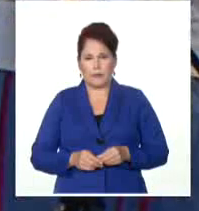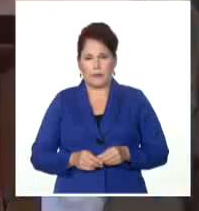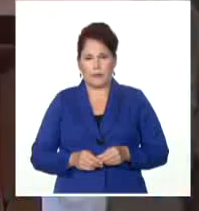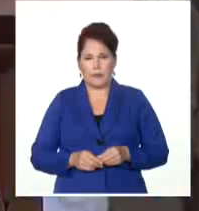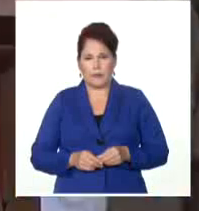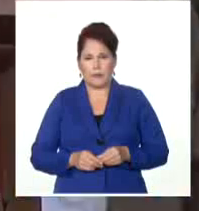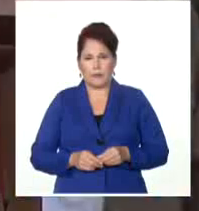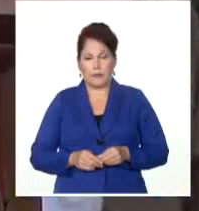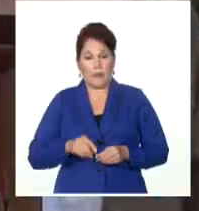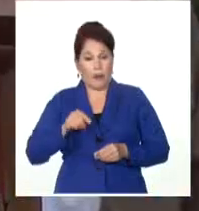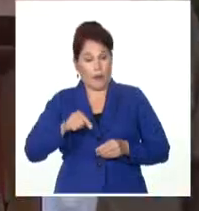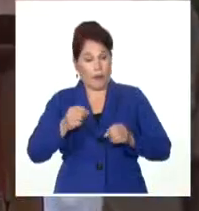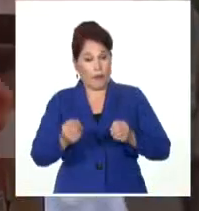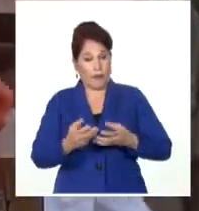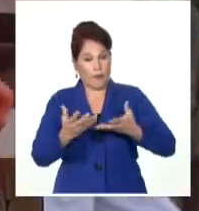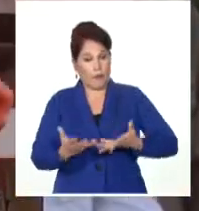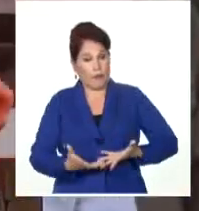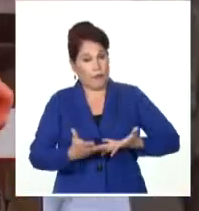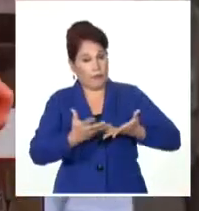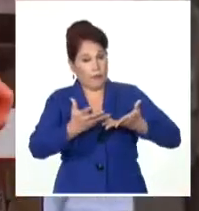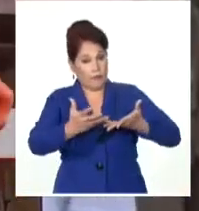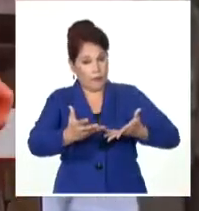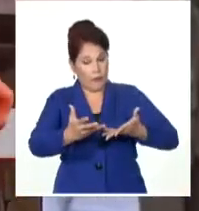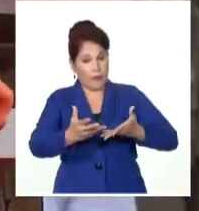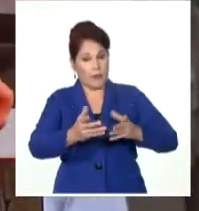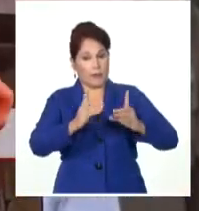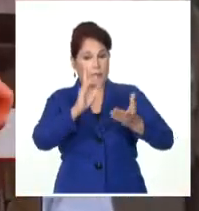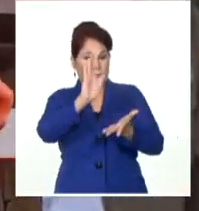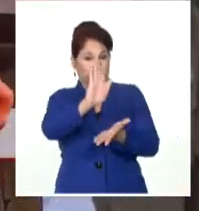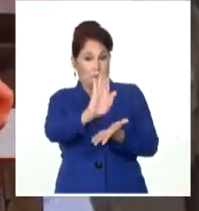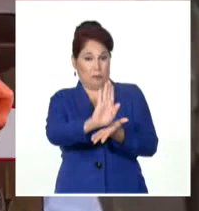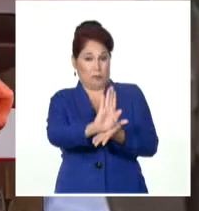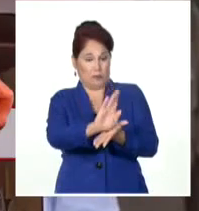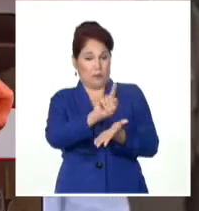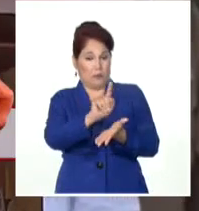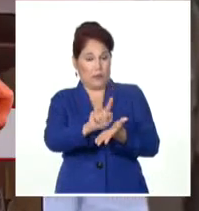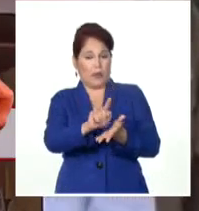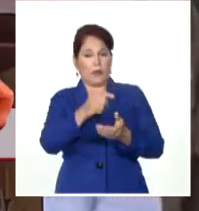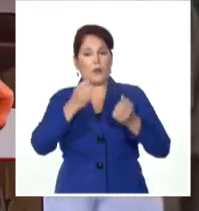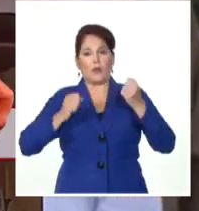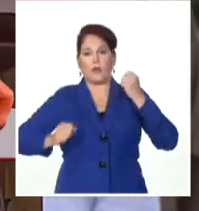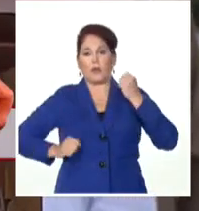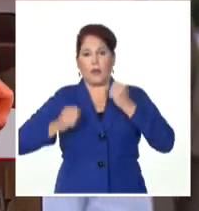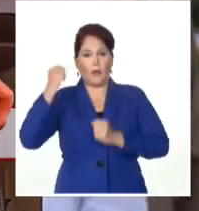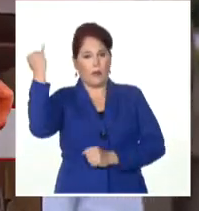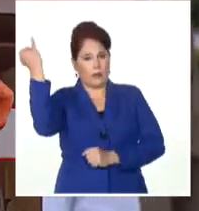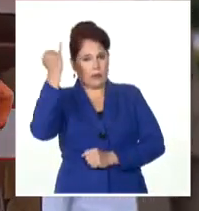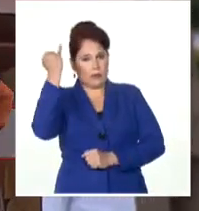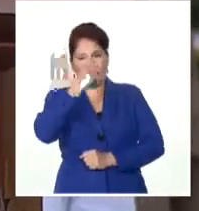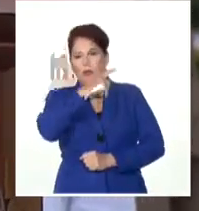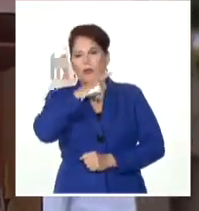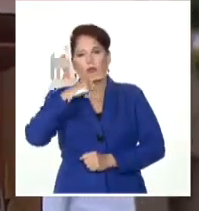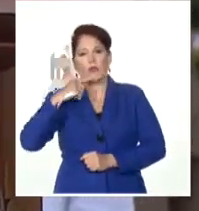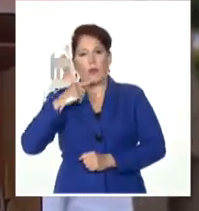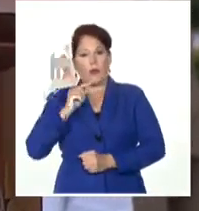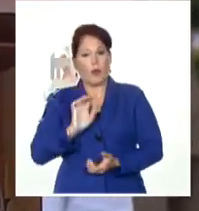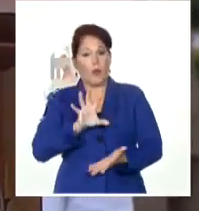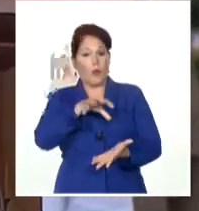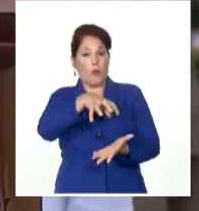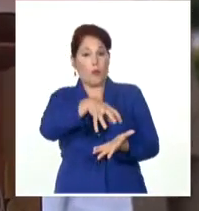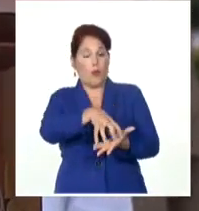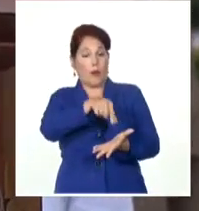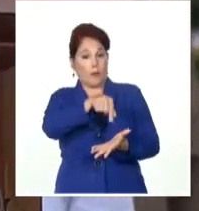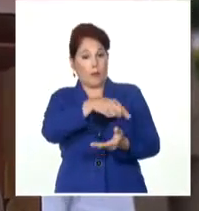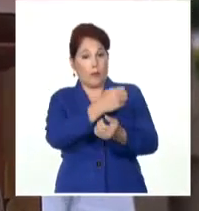Con la colocación de ofrendas florales en el mausoleo al soldado internacionalista soviético, lugar donde descansan